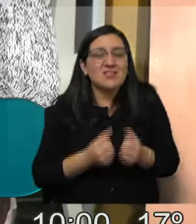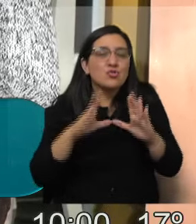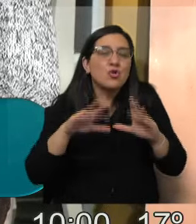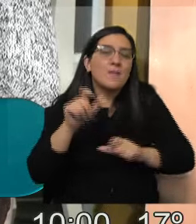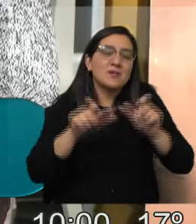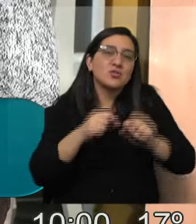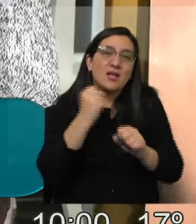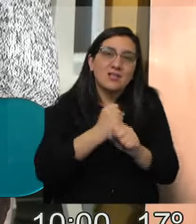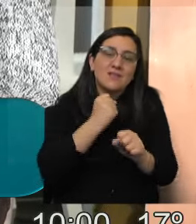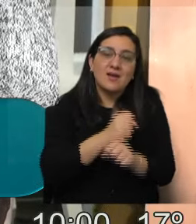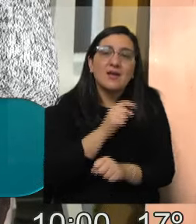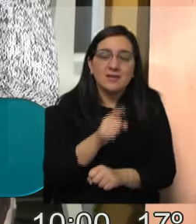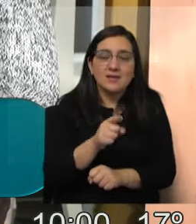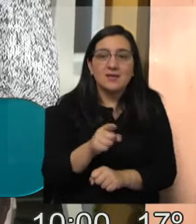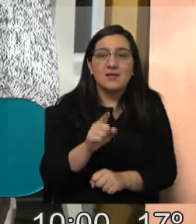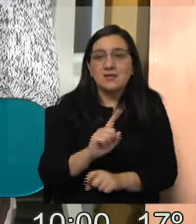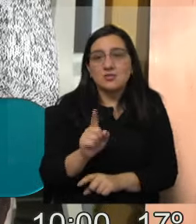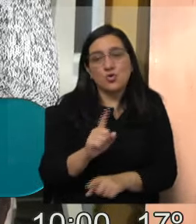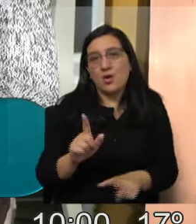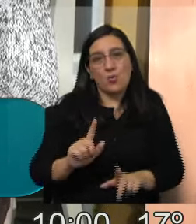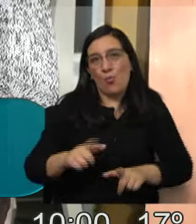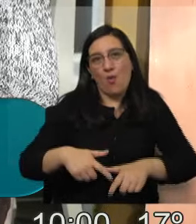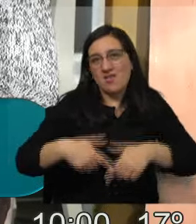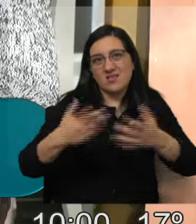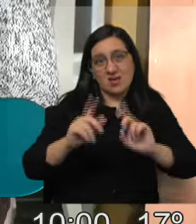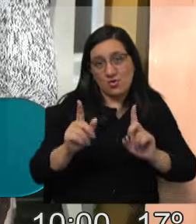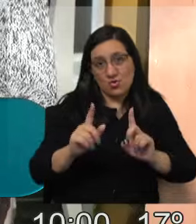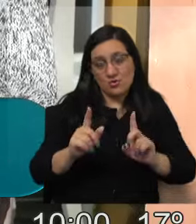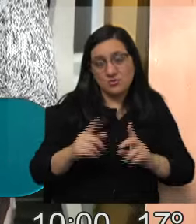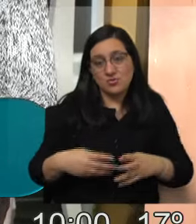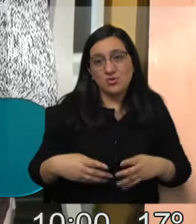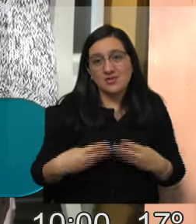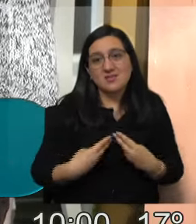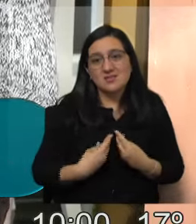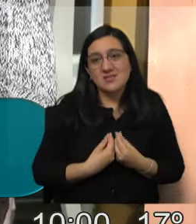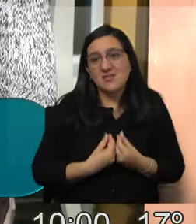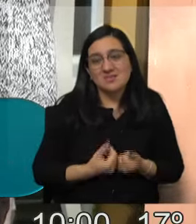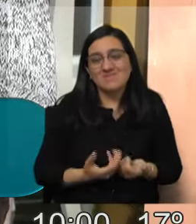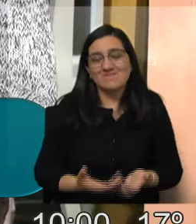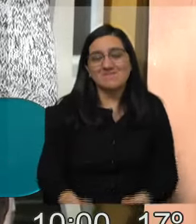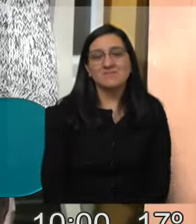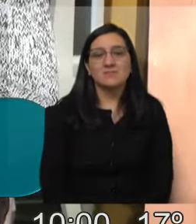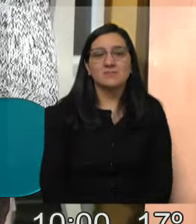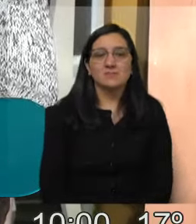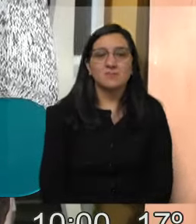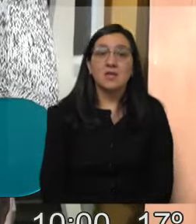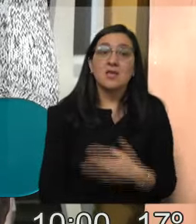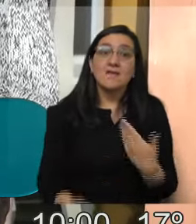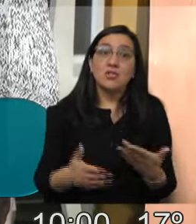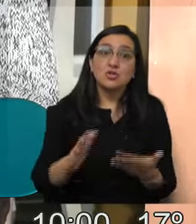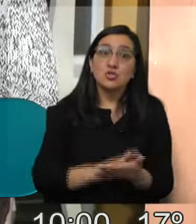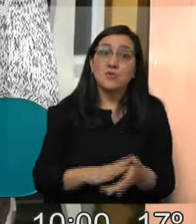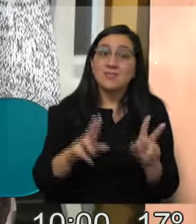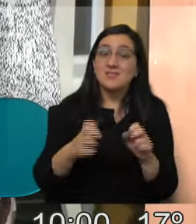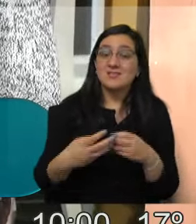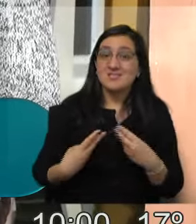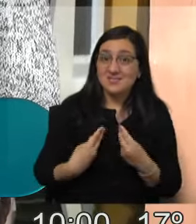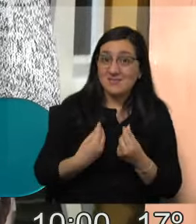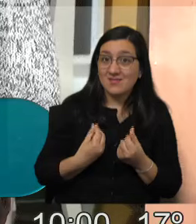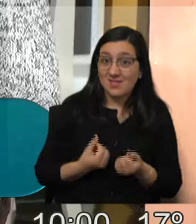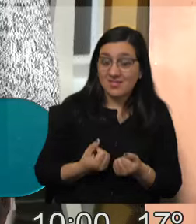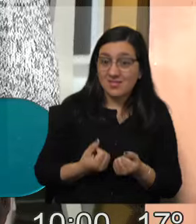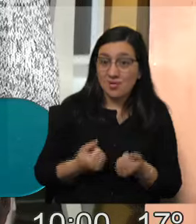ahí, y eso no es cualquiera, son los que viven en estos temas. Muchas gracias, Chela. Y hablando de sensibilidad, nos